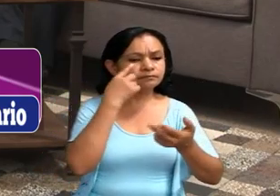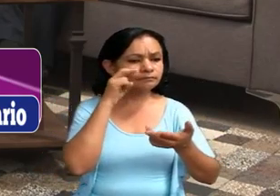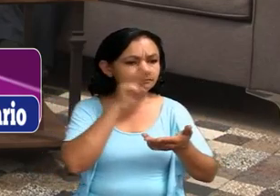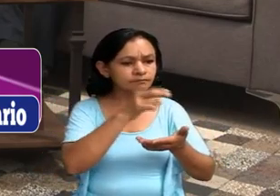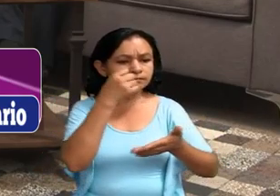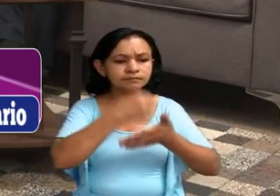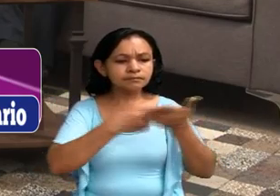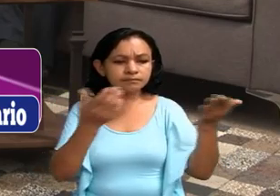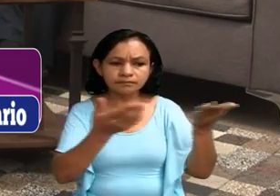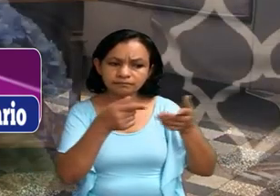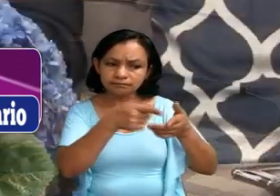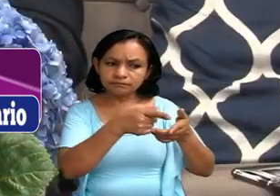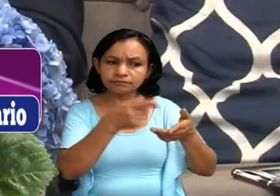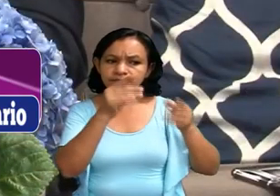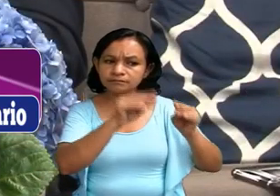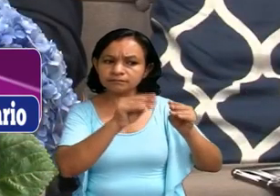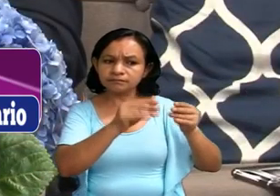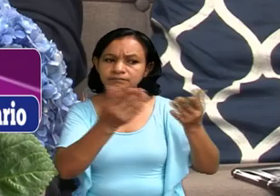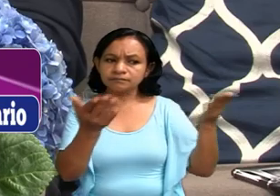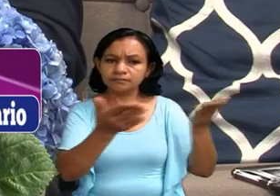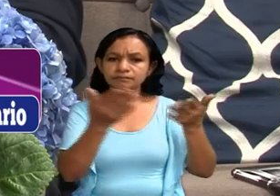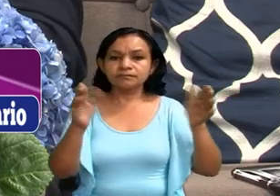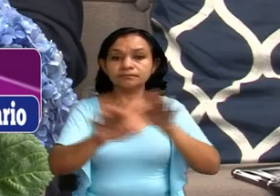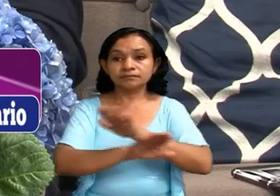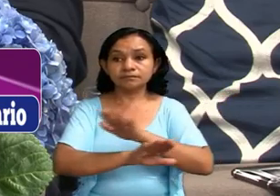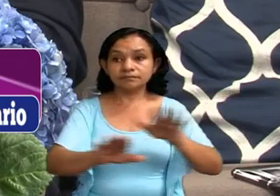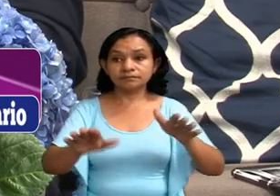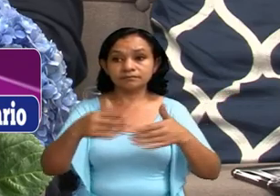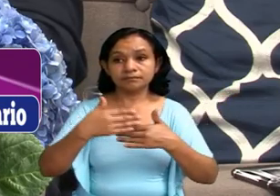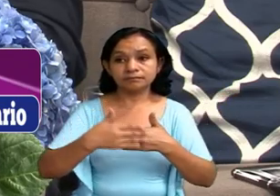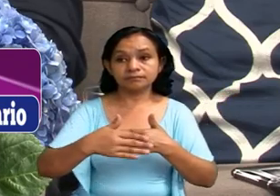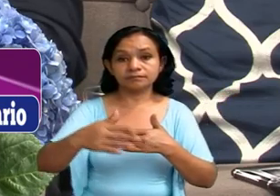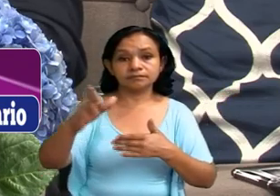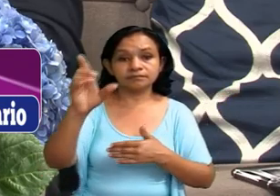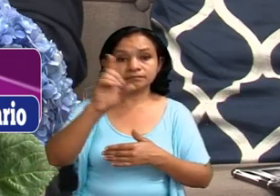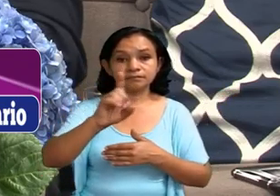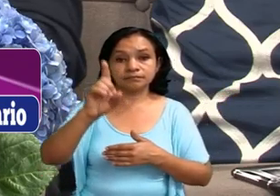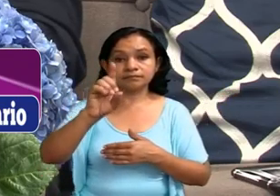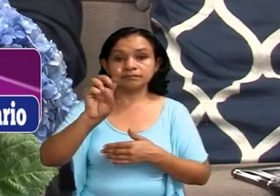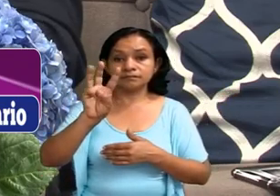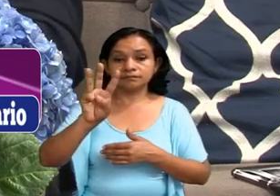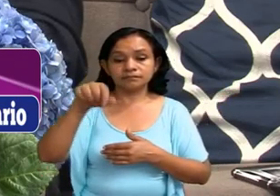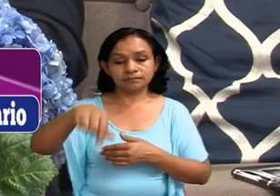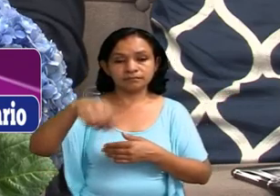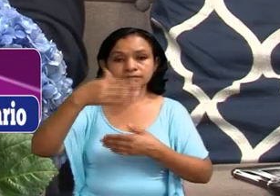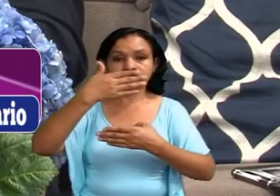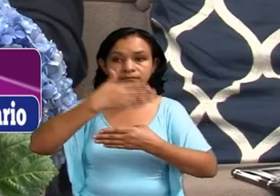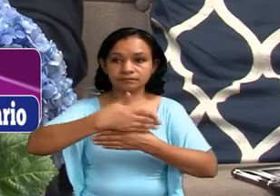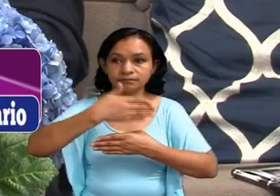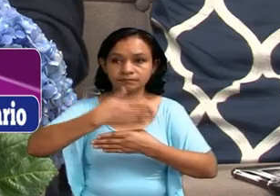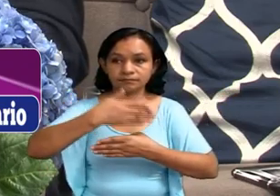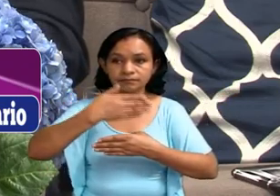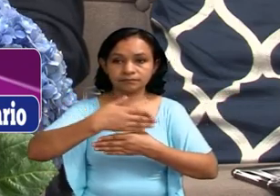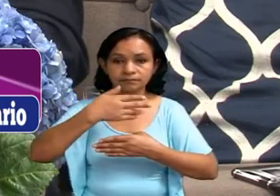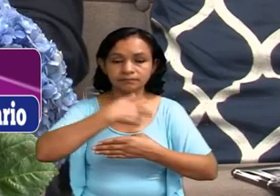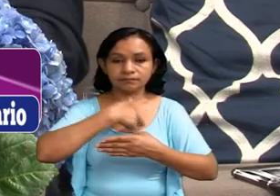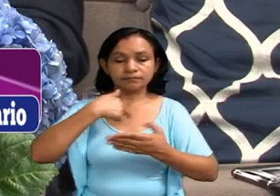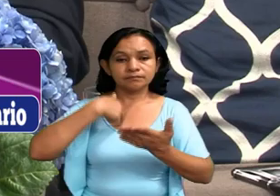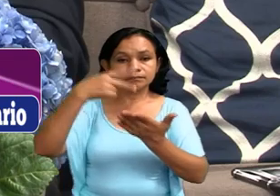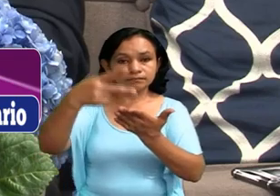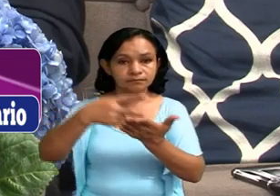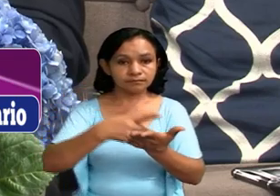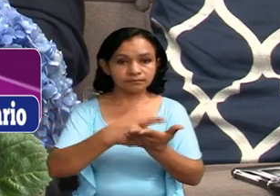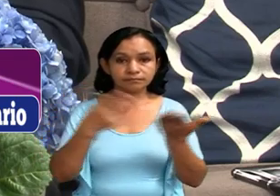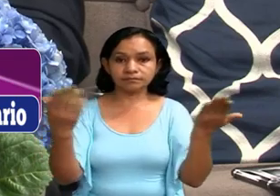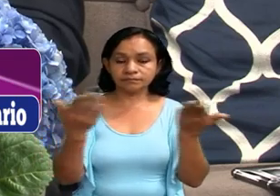los avances, y el cierre va a ser el domingo 3 acá en el teatro, ya el cierre total del proyecto. Y